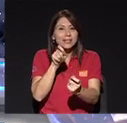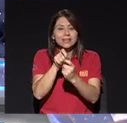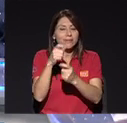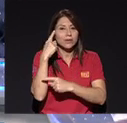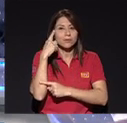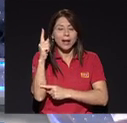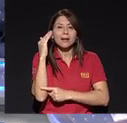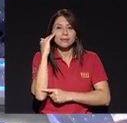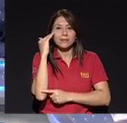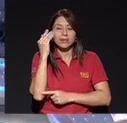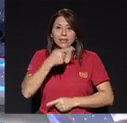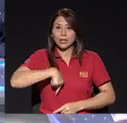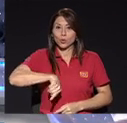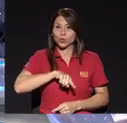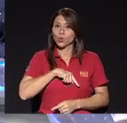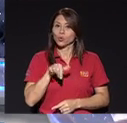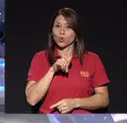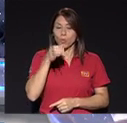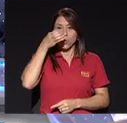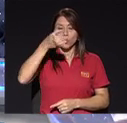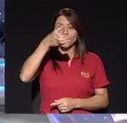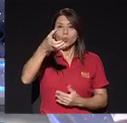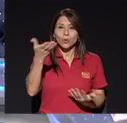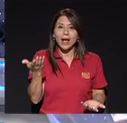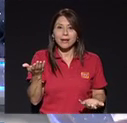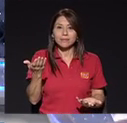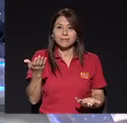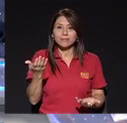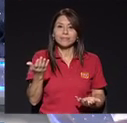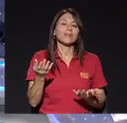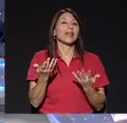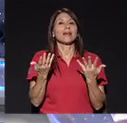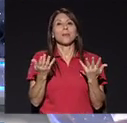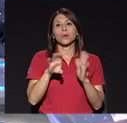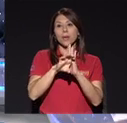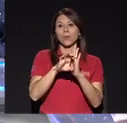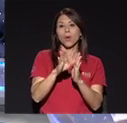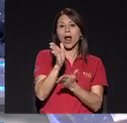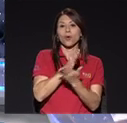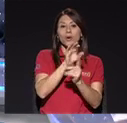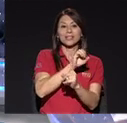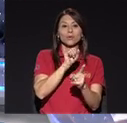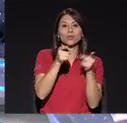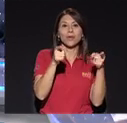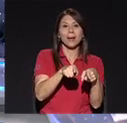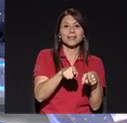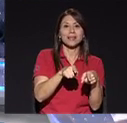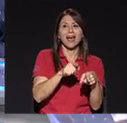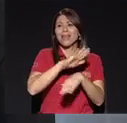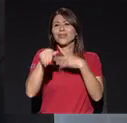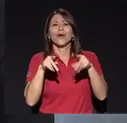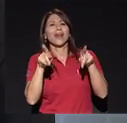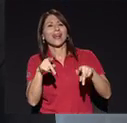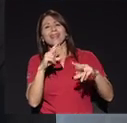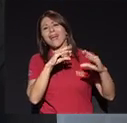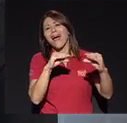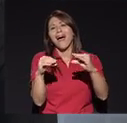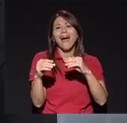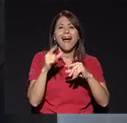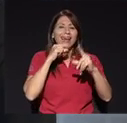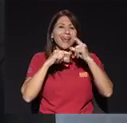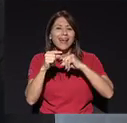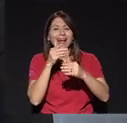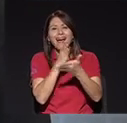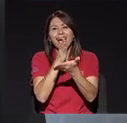Específicos para saber que nosotros como cultura de una situación que pasa se sacan chistes, y que muchas veces